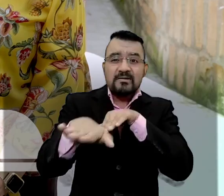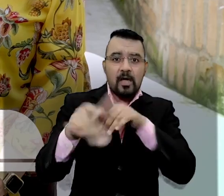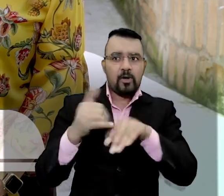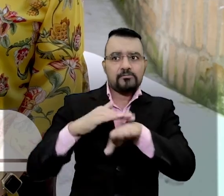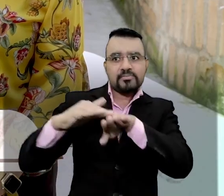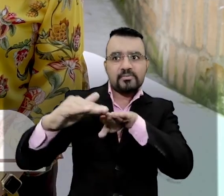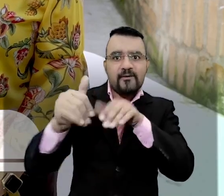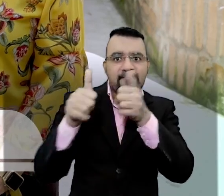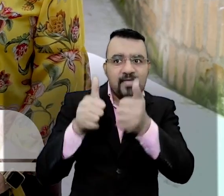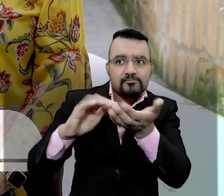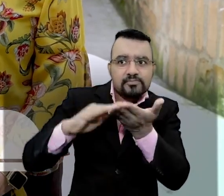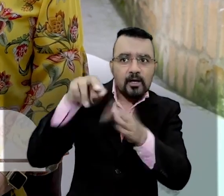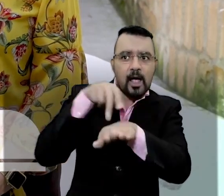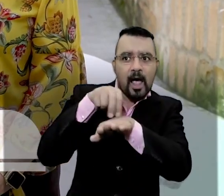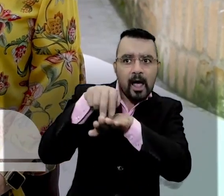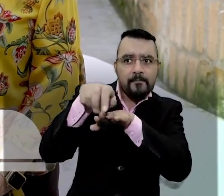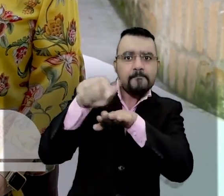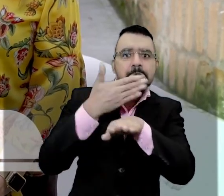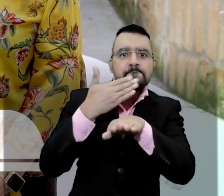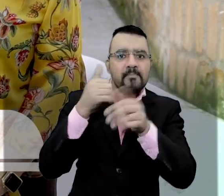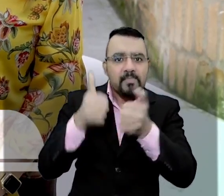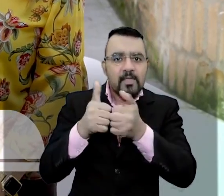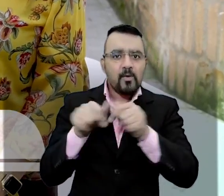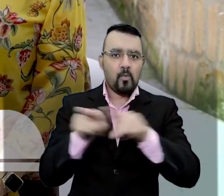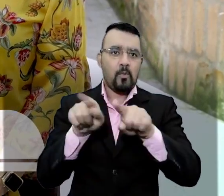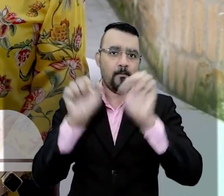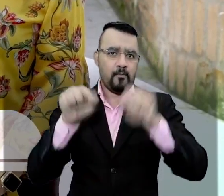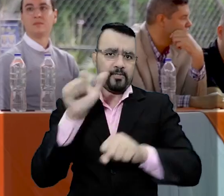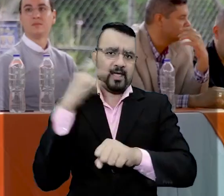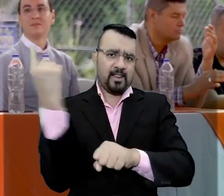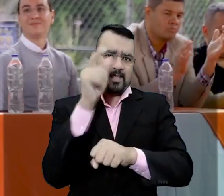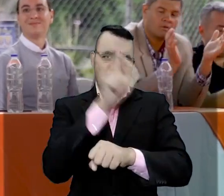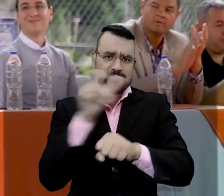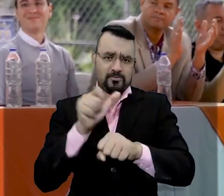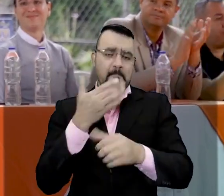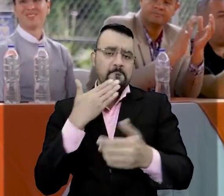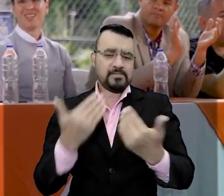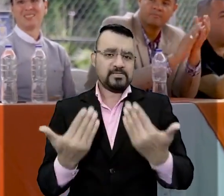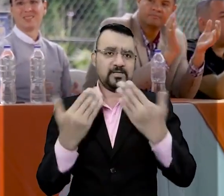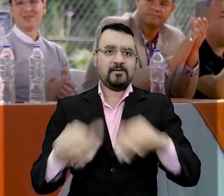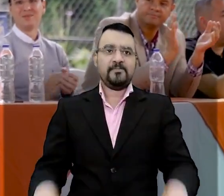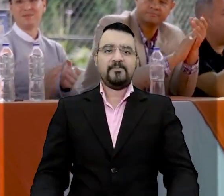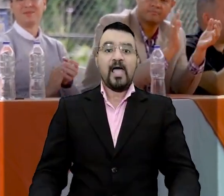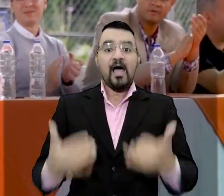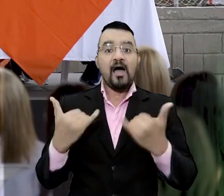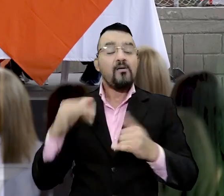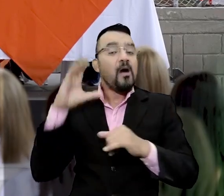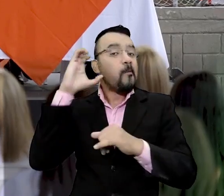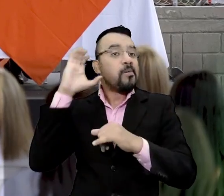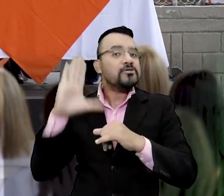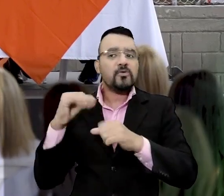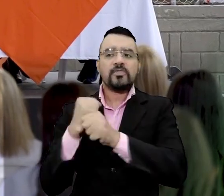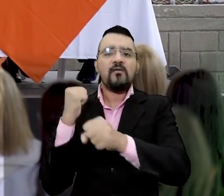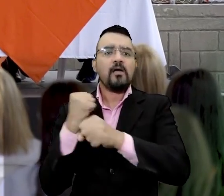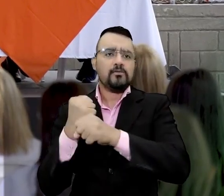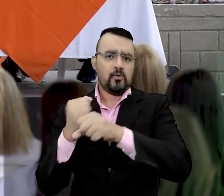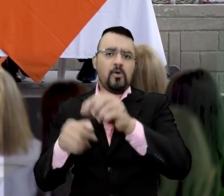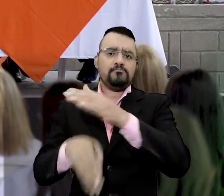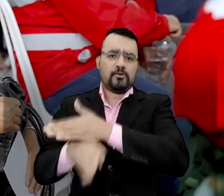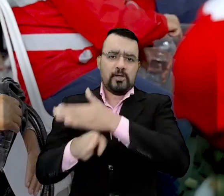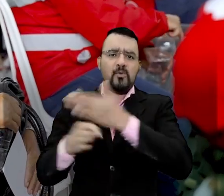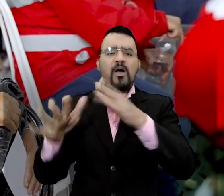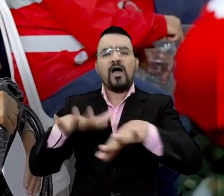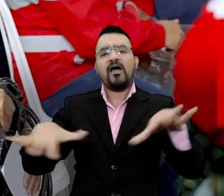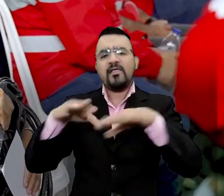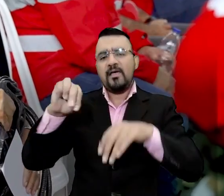más accesibilidad para en el diario transitar por ellos. Actualmente, el proyecto adelanta la construcción y el mejoramiento de andenes